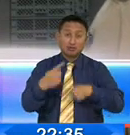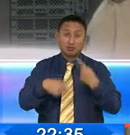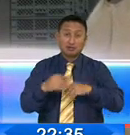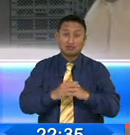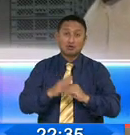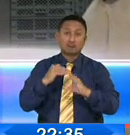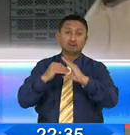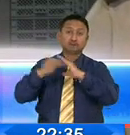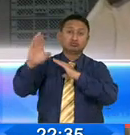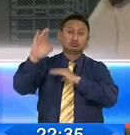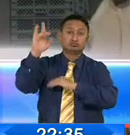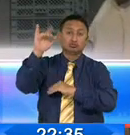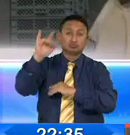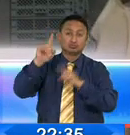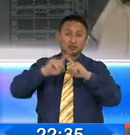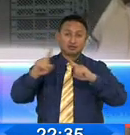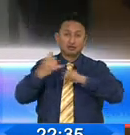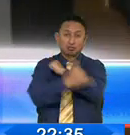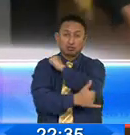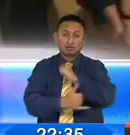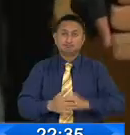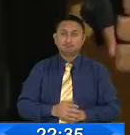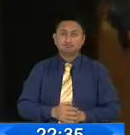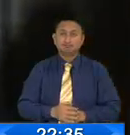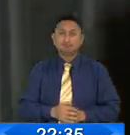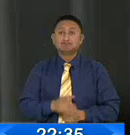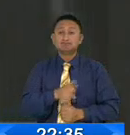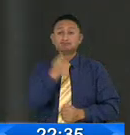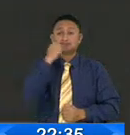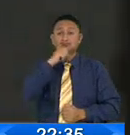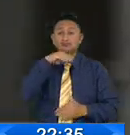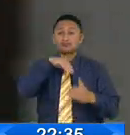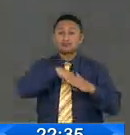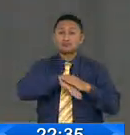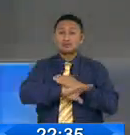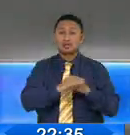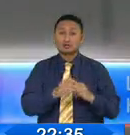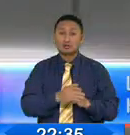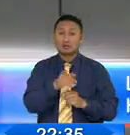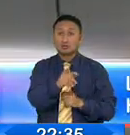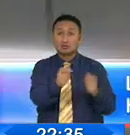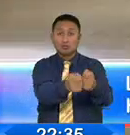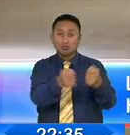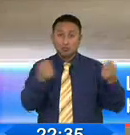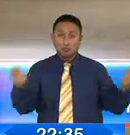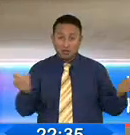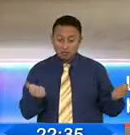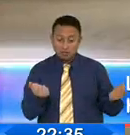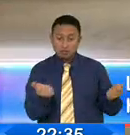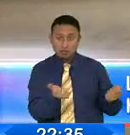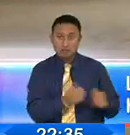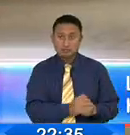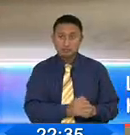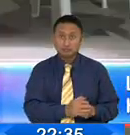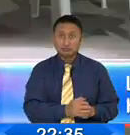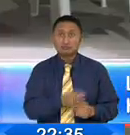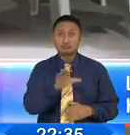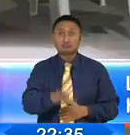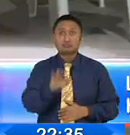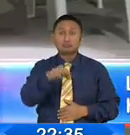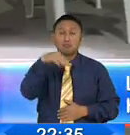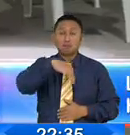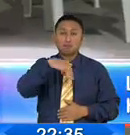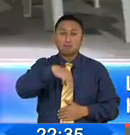movilizar la droga a los diferentes destinos. La sustancia estaba dentro de armarios con gavetas. El establecimiento fue descubierto este